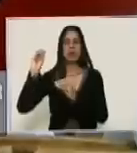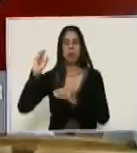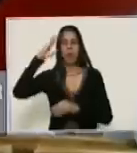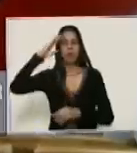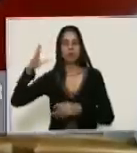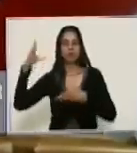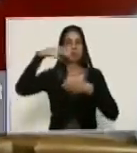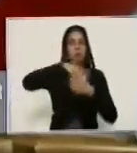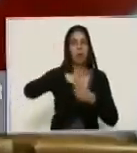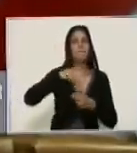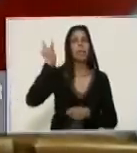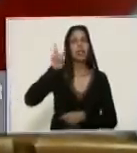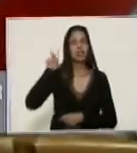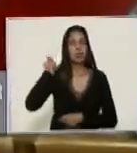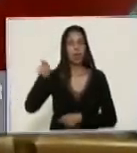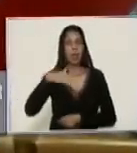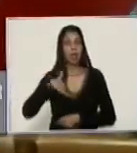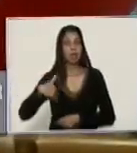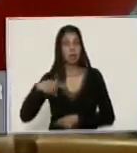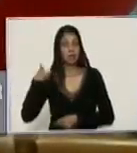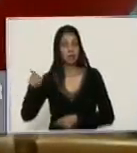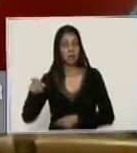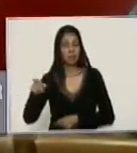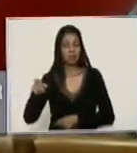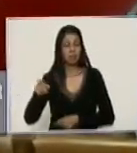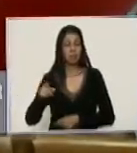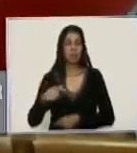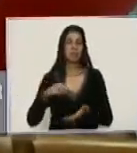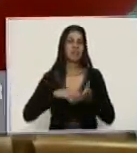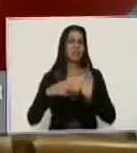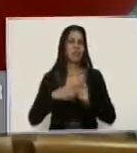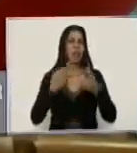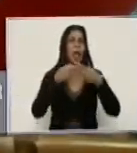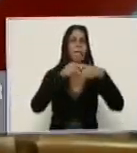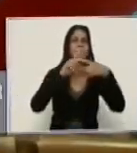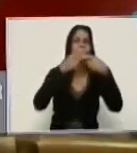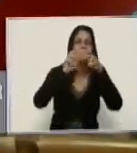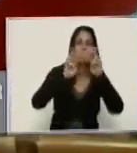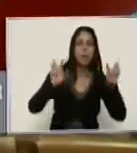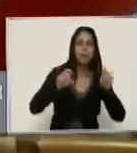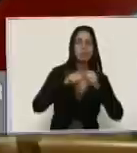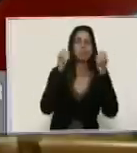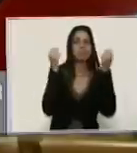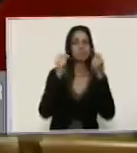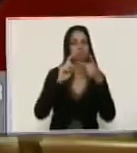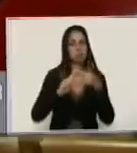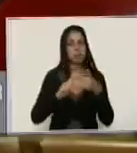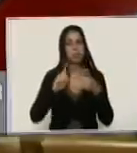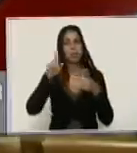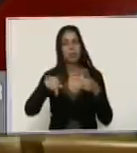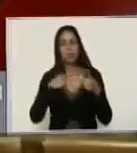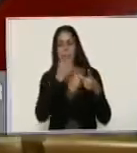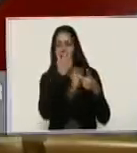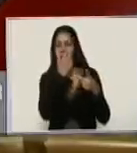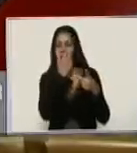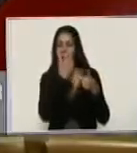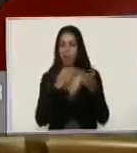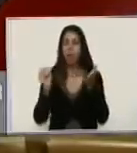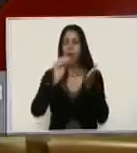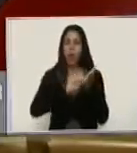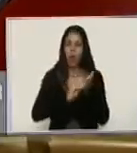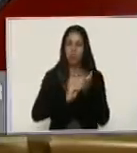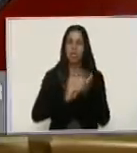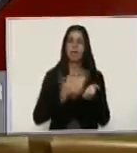la República Bolivariana de Venezuela, cuestión que amenaza la paz y estabilidad regional y pretende retrotraernos al oscuro